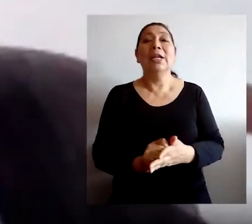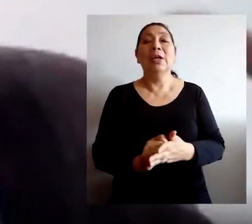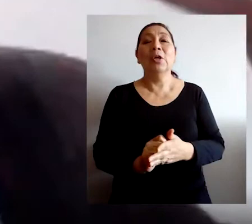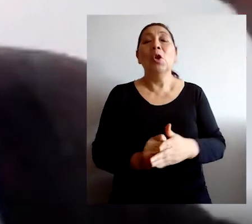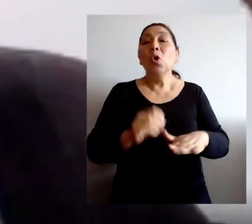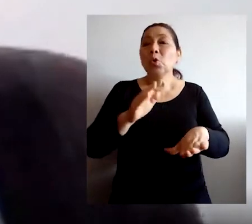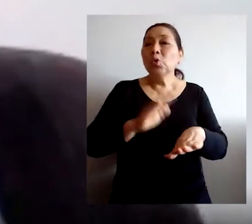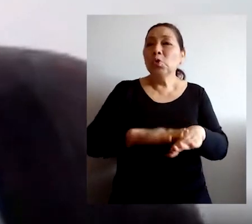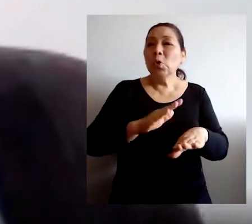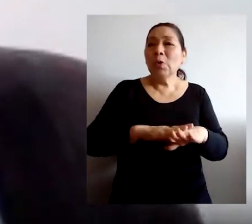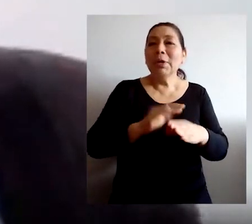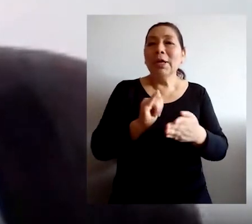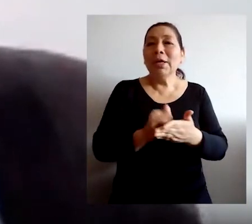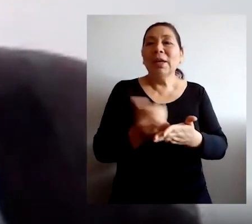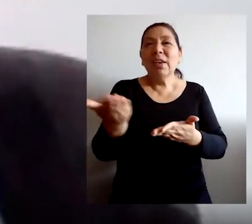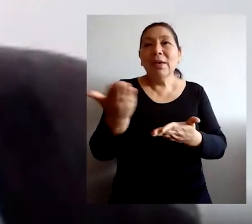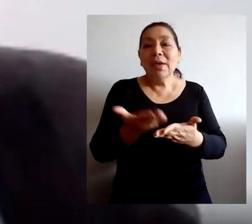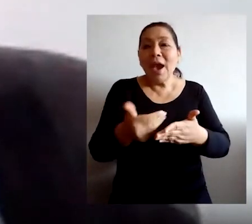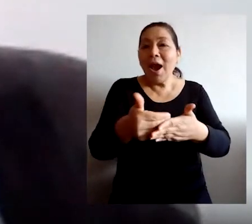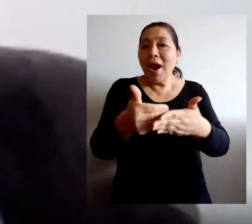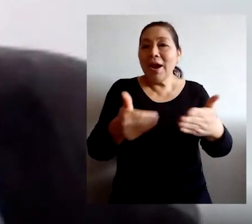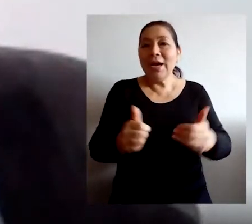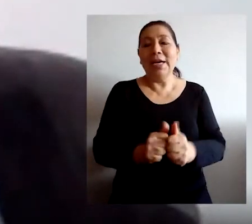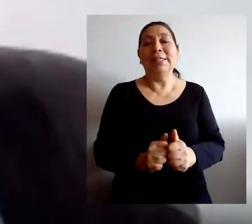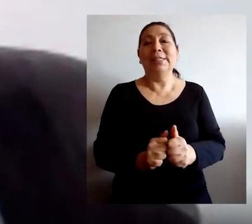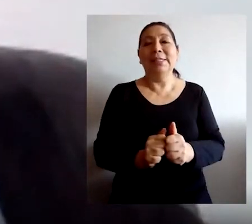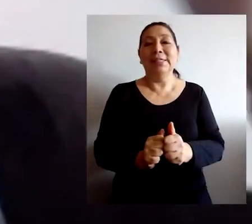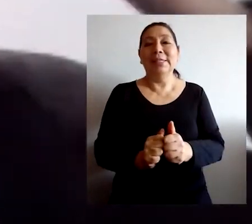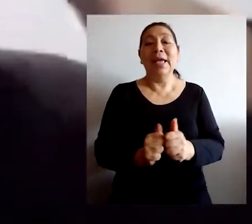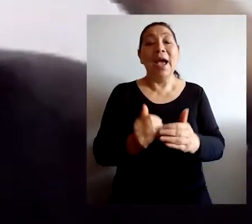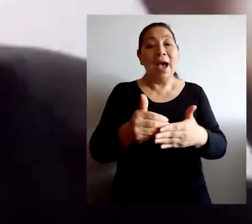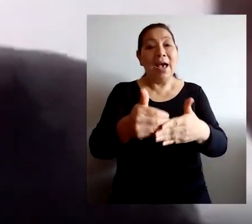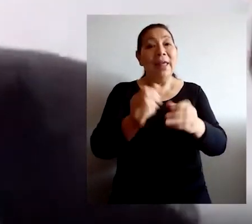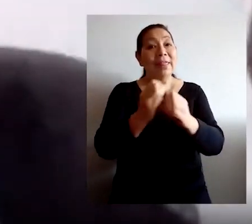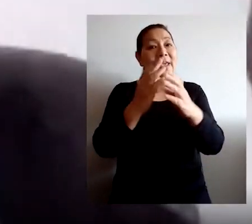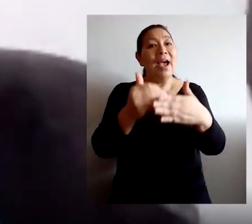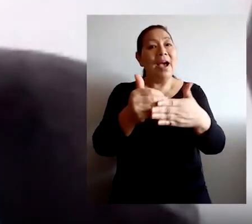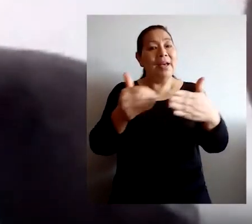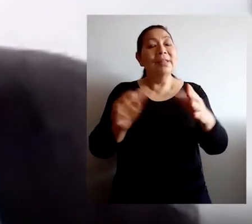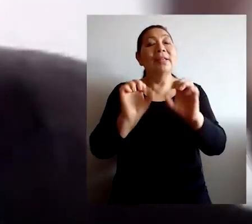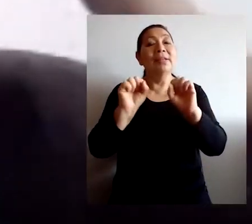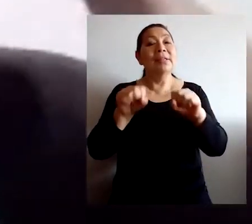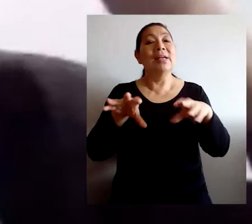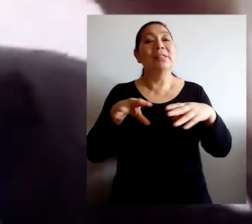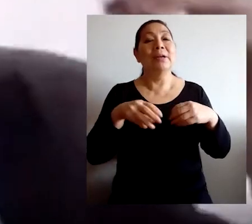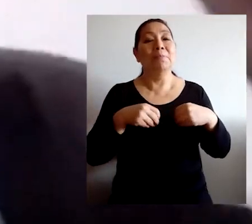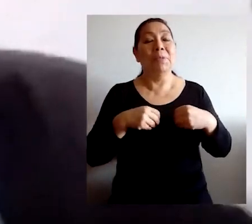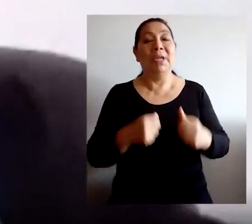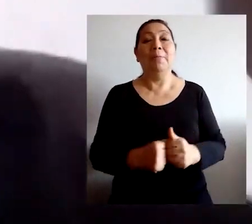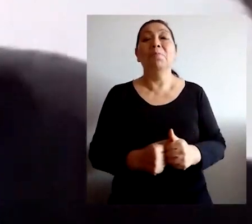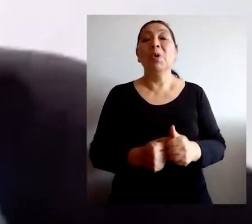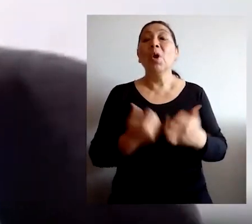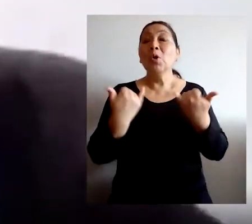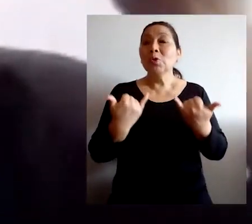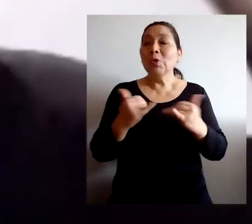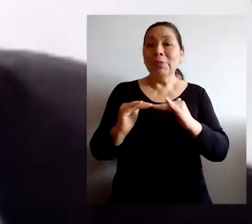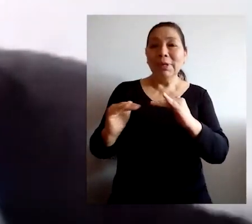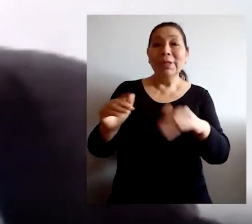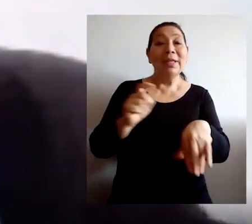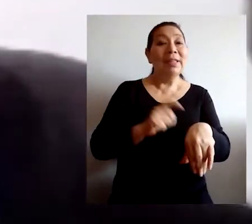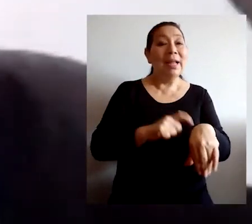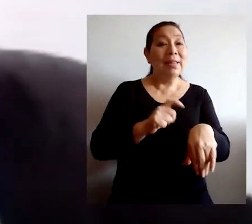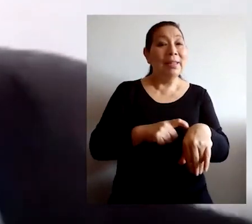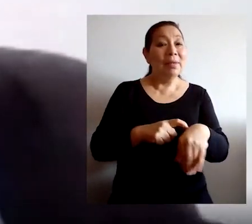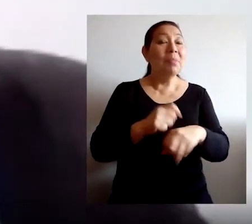con respecto a que acudió previamente a una vía antes de este caso. Ahora, con respecto a esa misma línea del